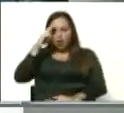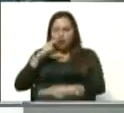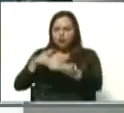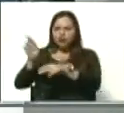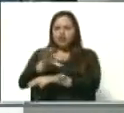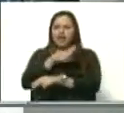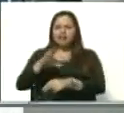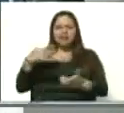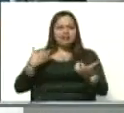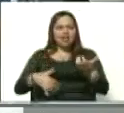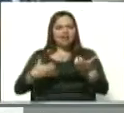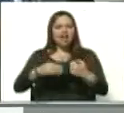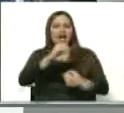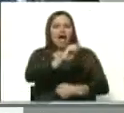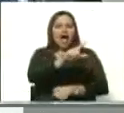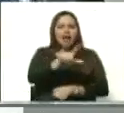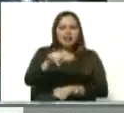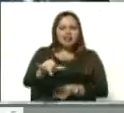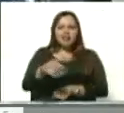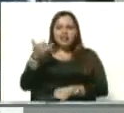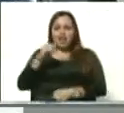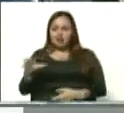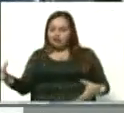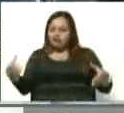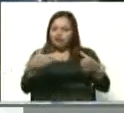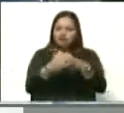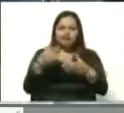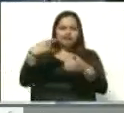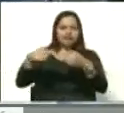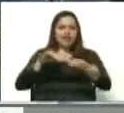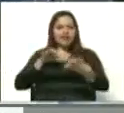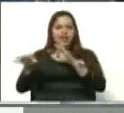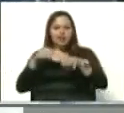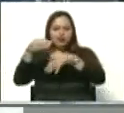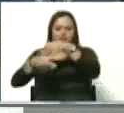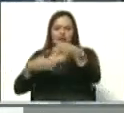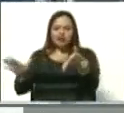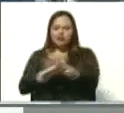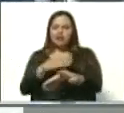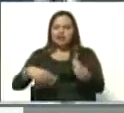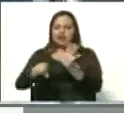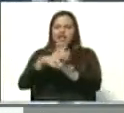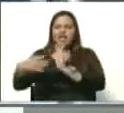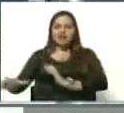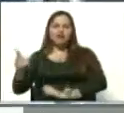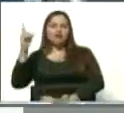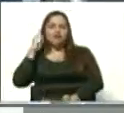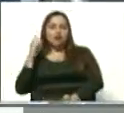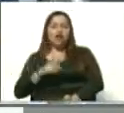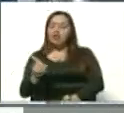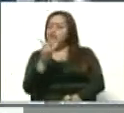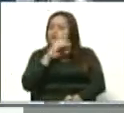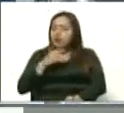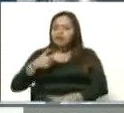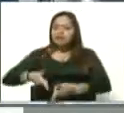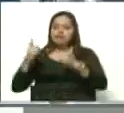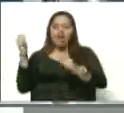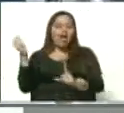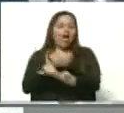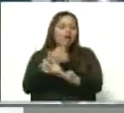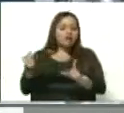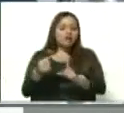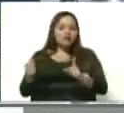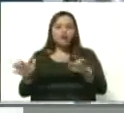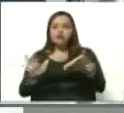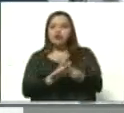vamos a encontrar en ese festival? Un conglomerado de espectáculos que hablan sobre el derecho de la mujer, sobre la no violencia en ninguna de